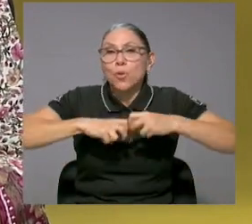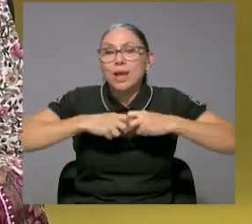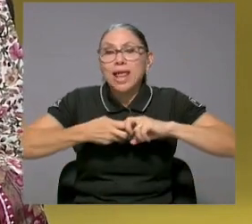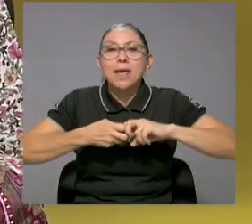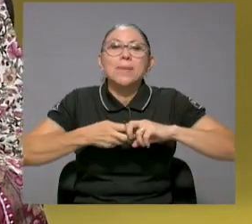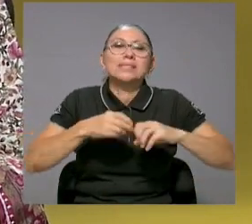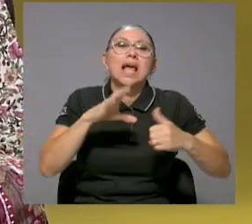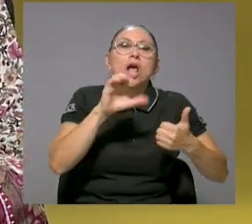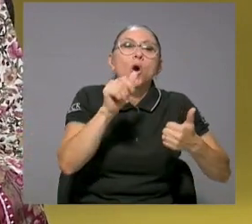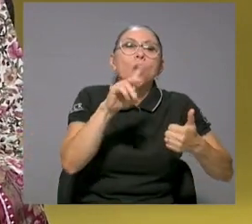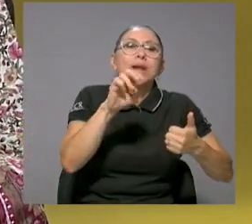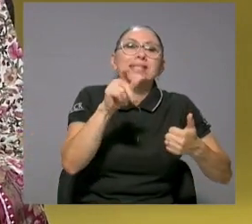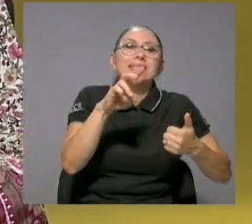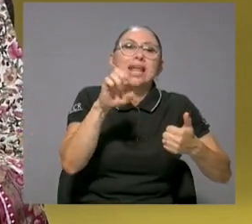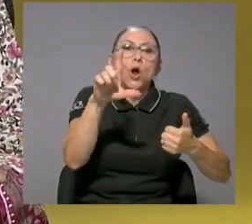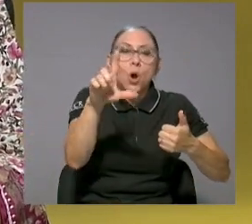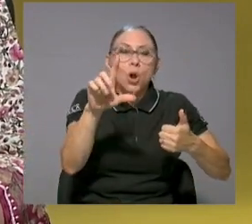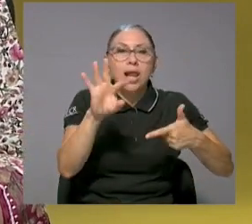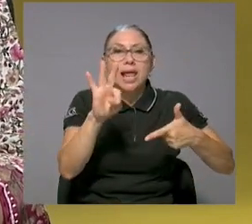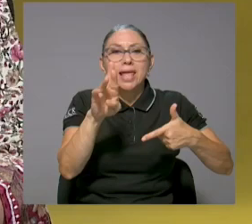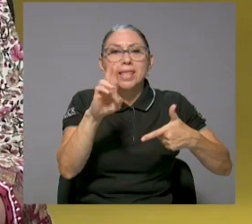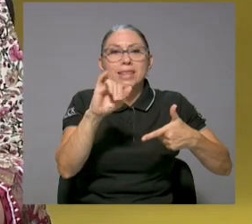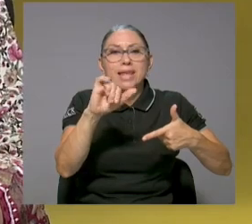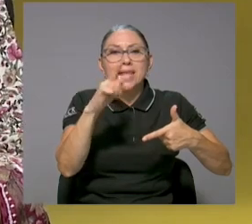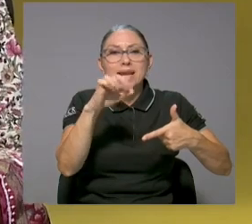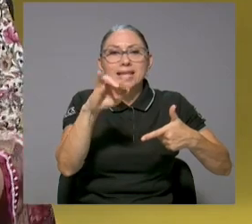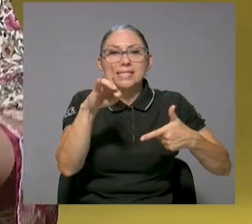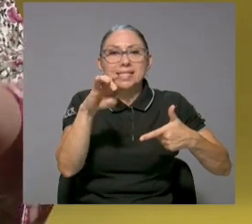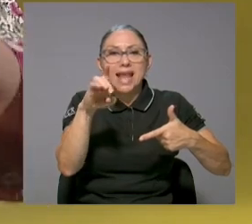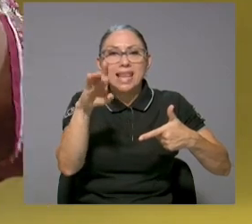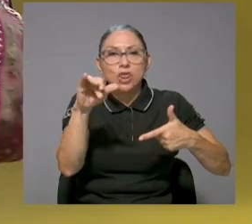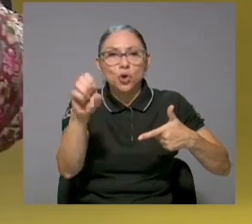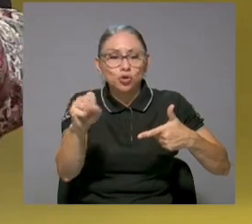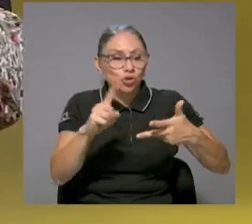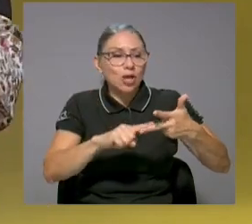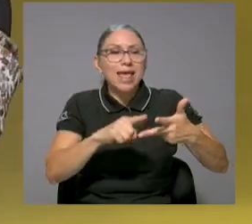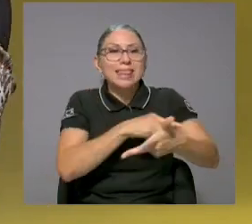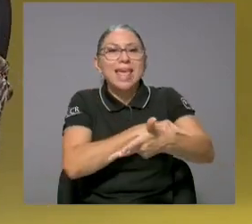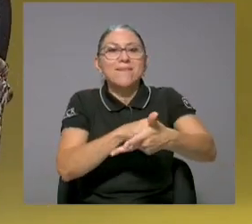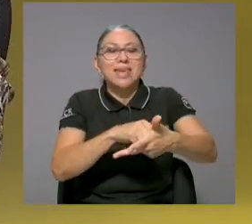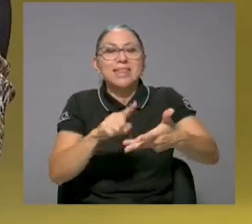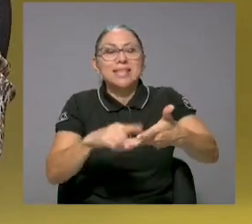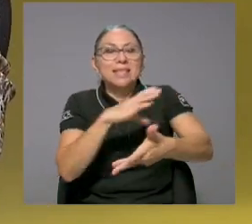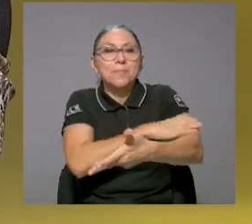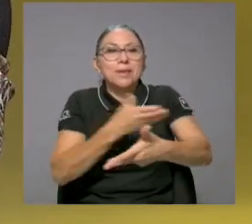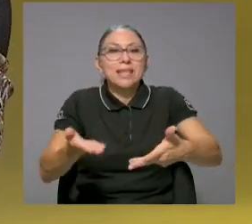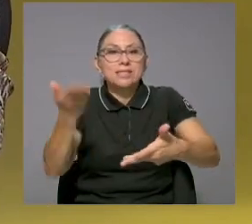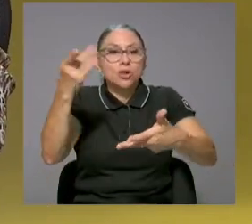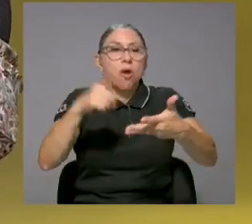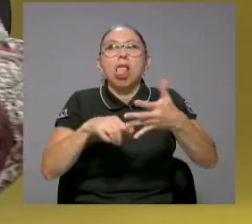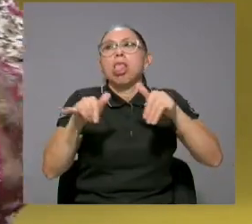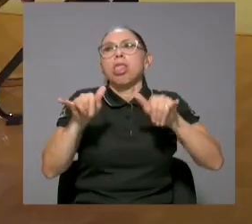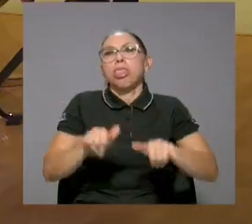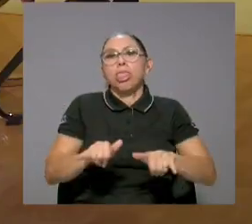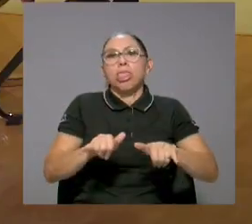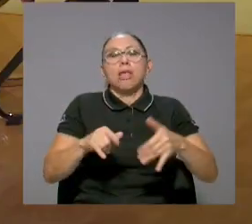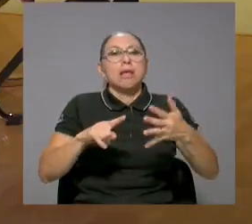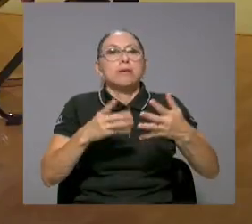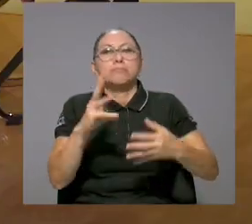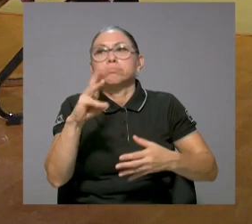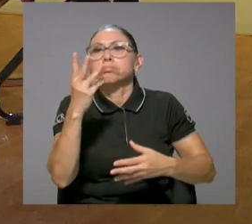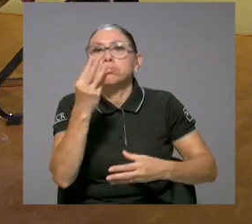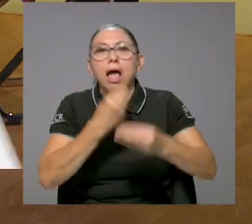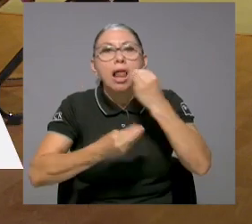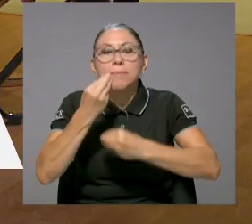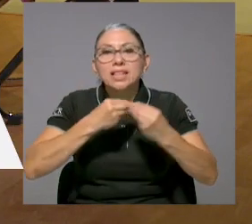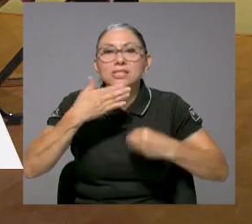colesterol, triglicéridos y, repito, diabetes, hipertensión, y a eso le sumamos el sedentarismo y la mala alimentación, lo que vamos a hacer